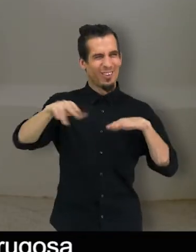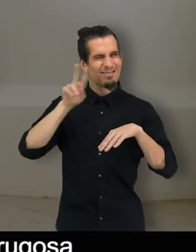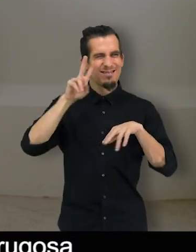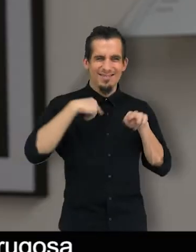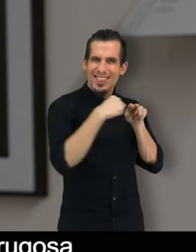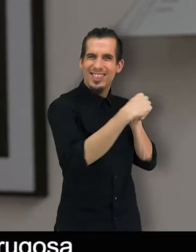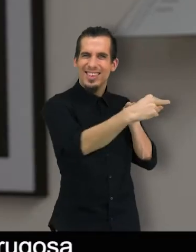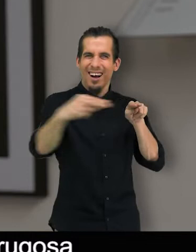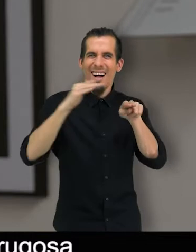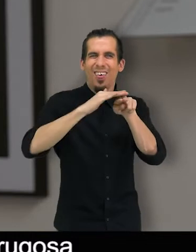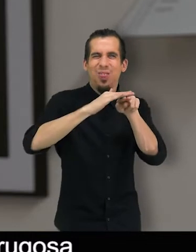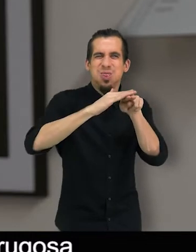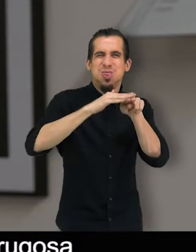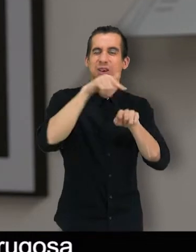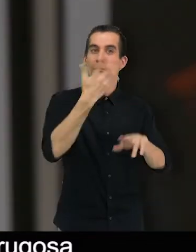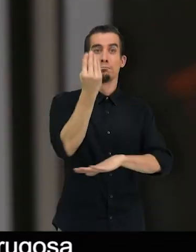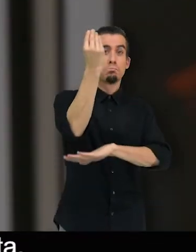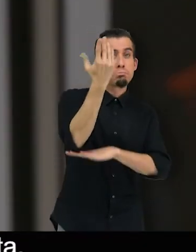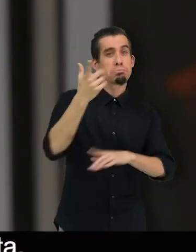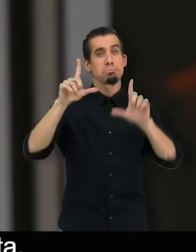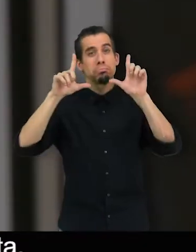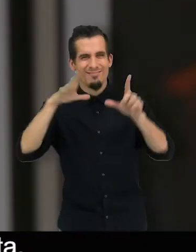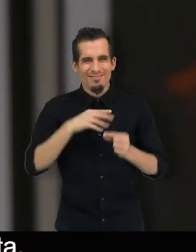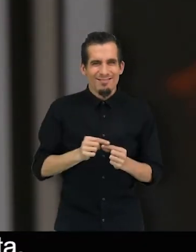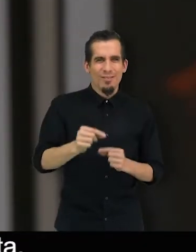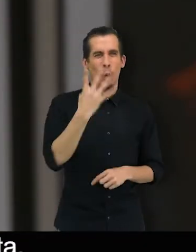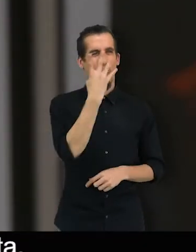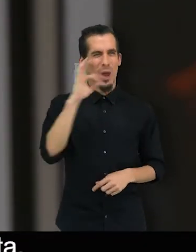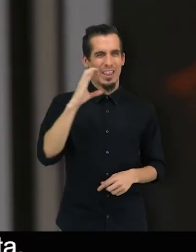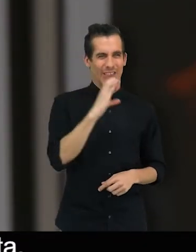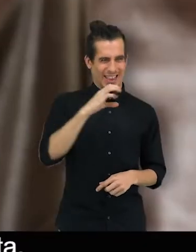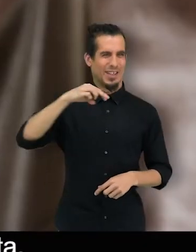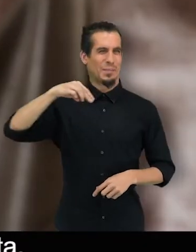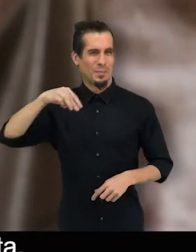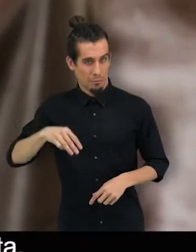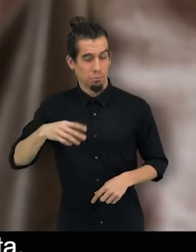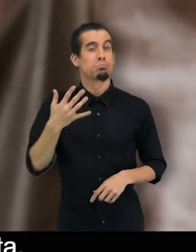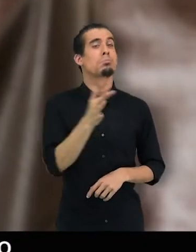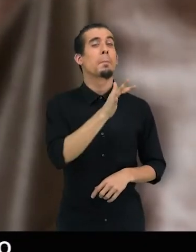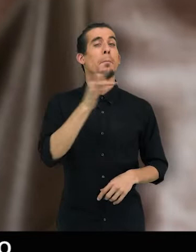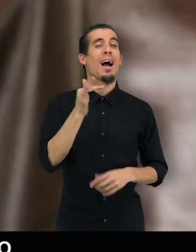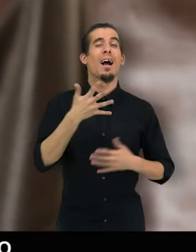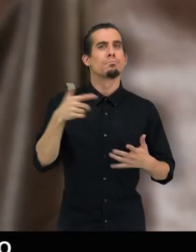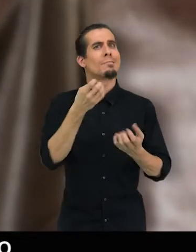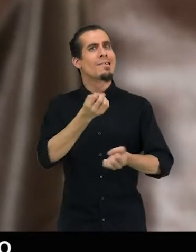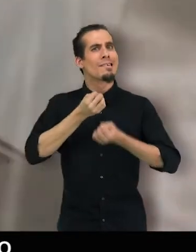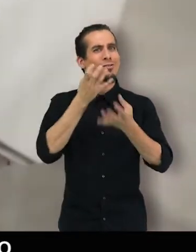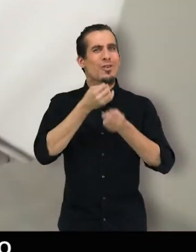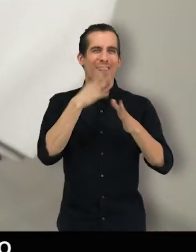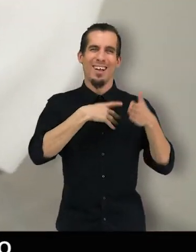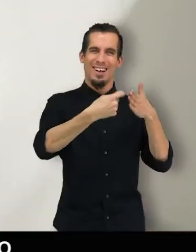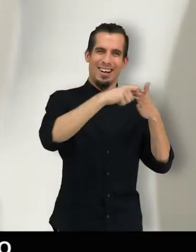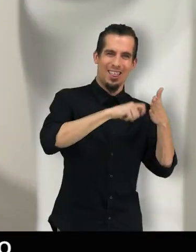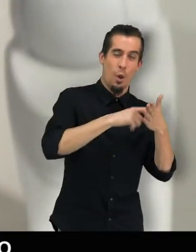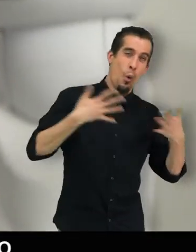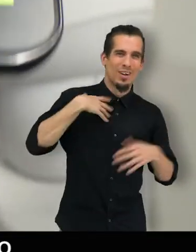suelo encontrarás cinta adhesiva con textura rugosa, unos 40 centímetros del perímetro que indica cada obra expuesta. Además, puedes obtener